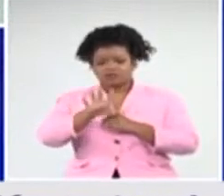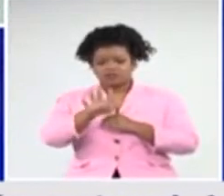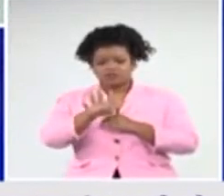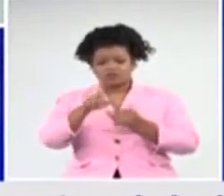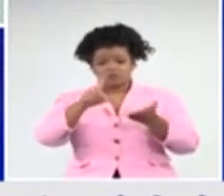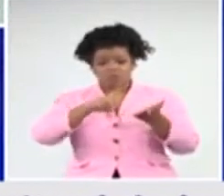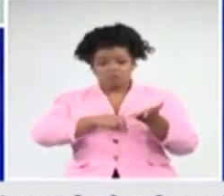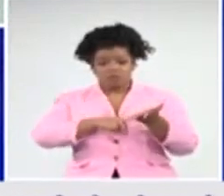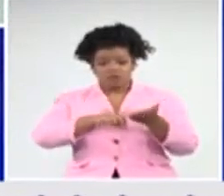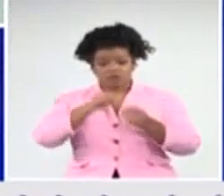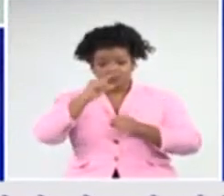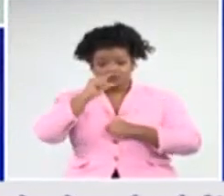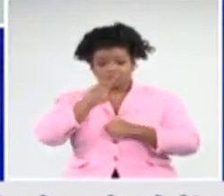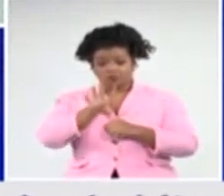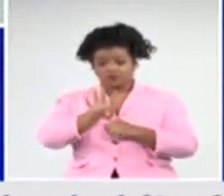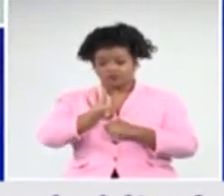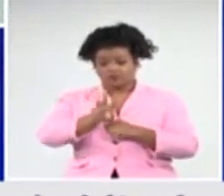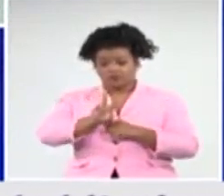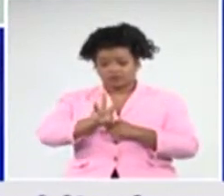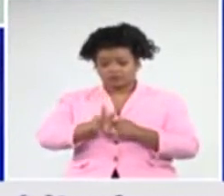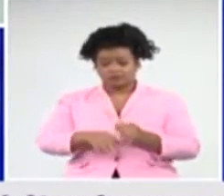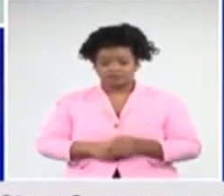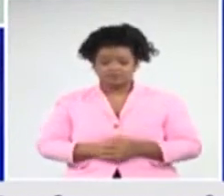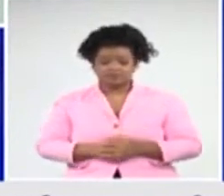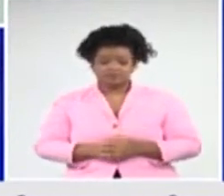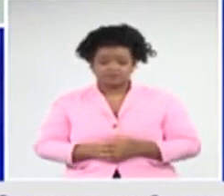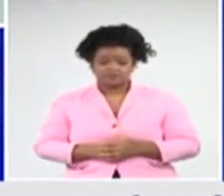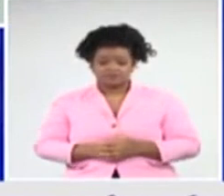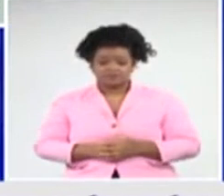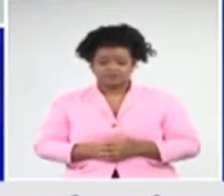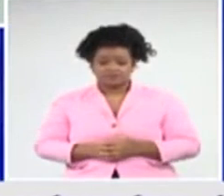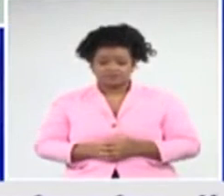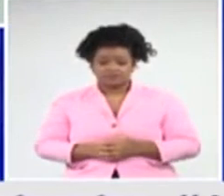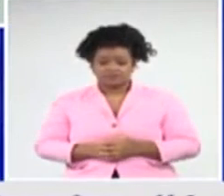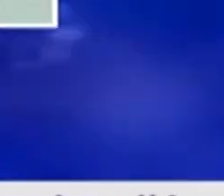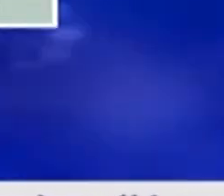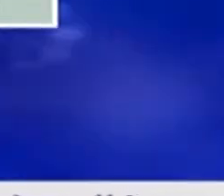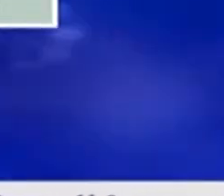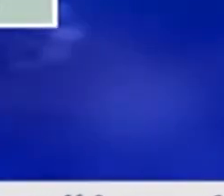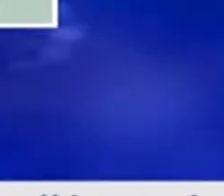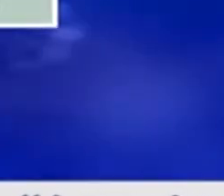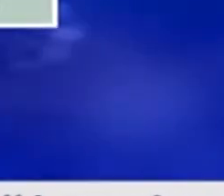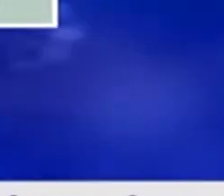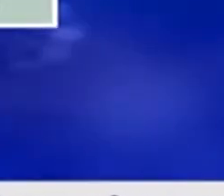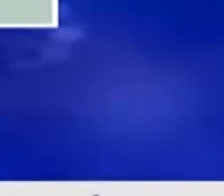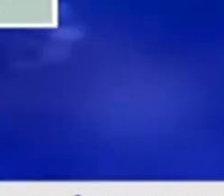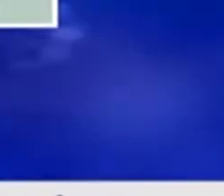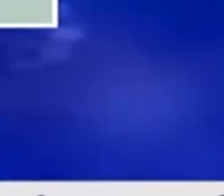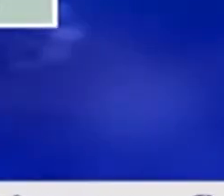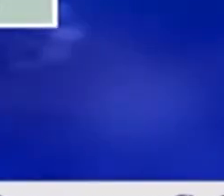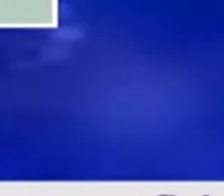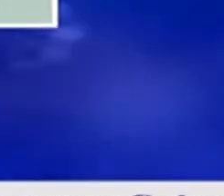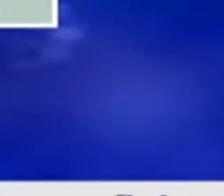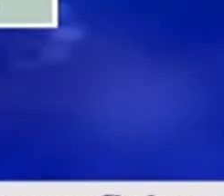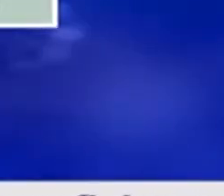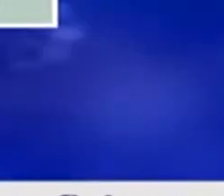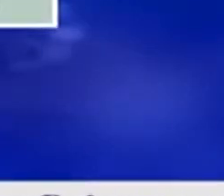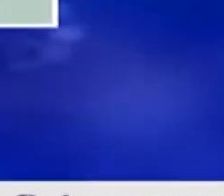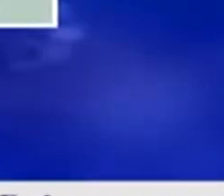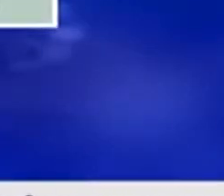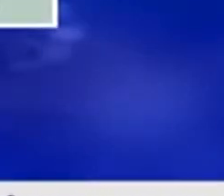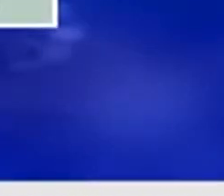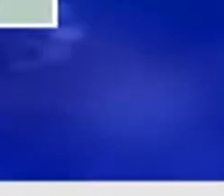Betancur 43, Cárdenas 36, Matanzas 31, Martí 22, Limonar 21,